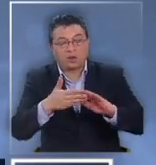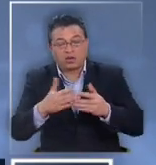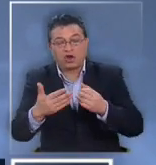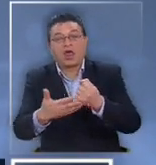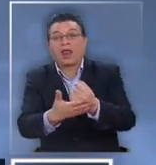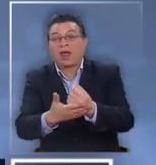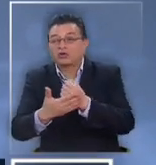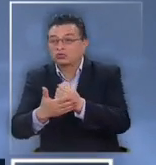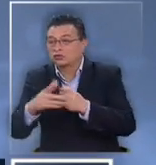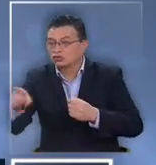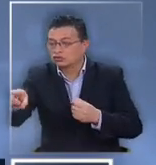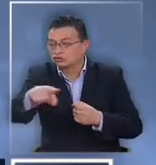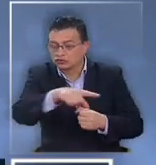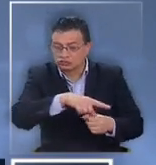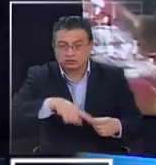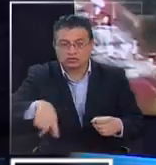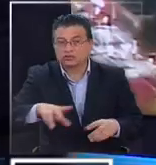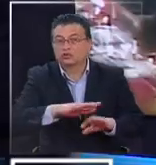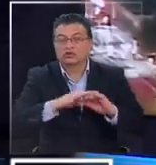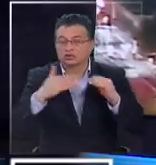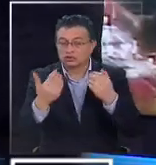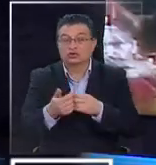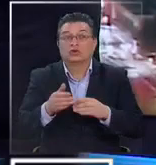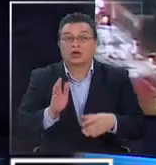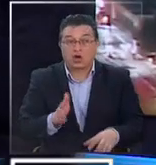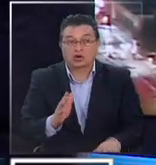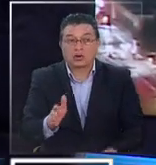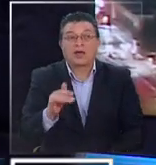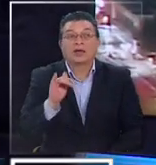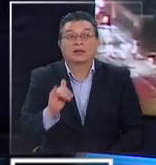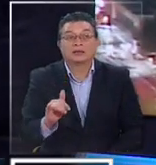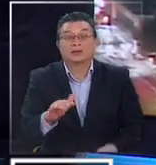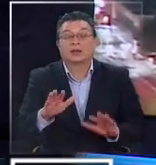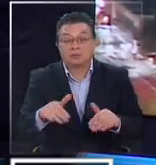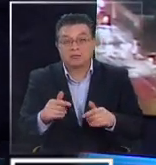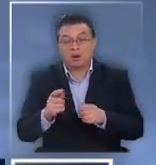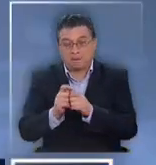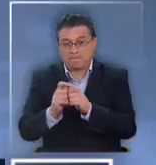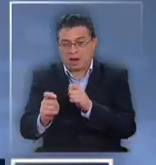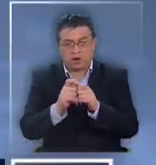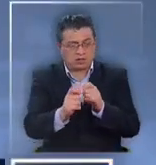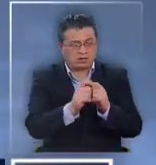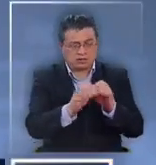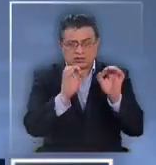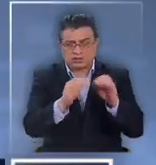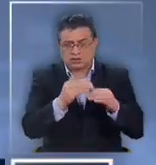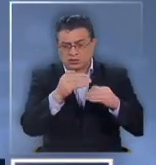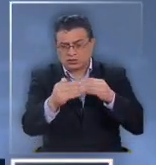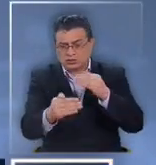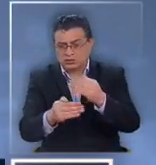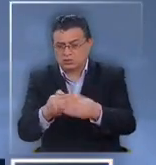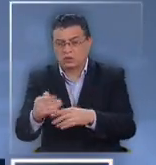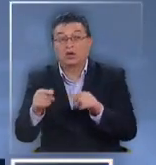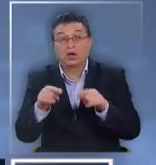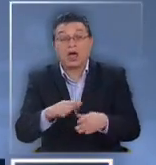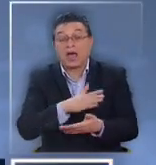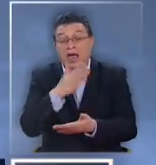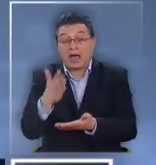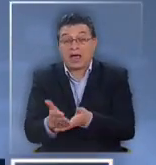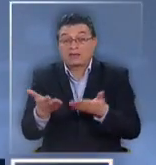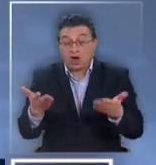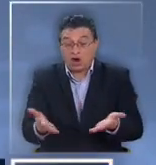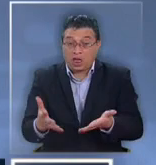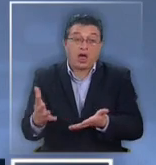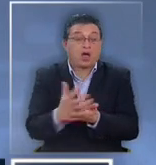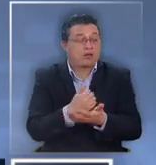colaboradores como se ha hecho y mantener la cadena de pago y hasta ahora nos ha ido lo